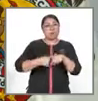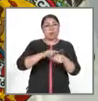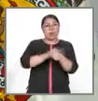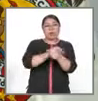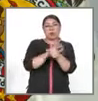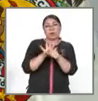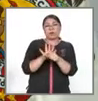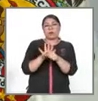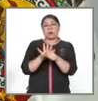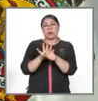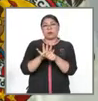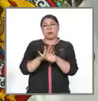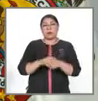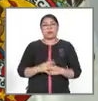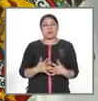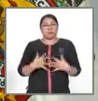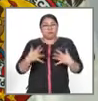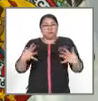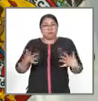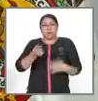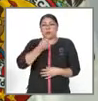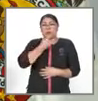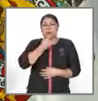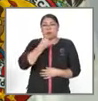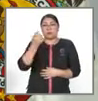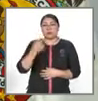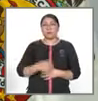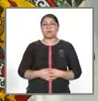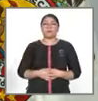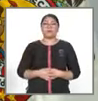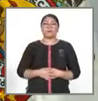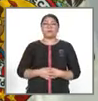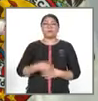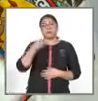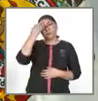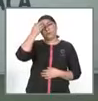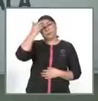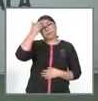covid-19 y la obesidad infantil Muchas gracias